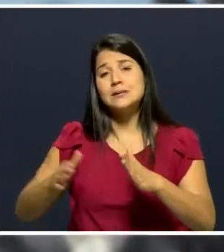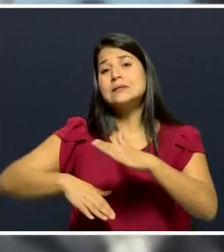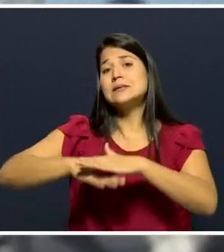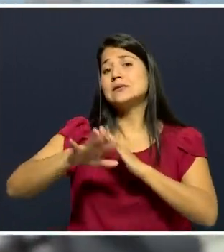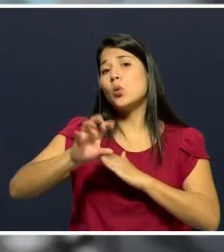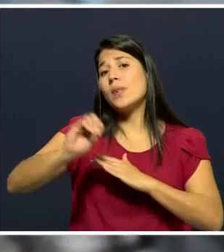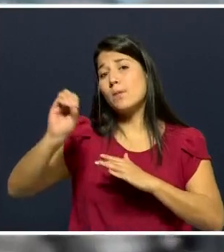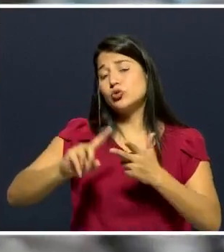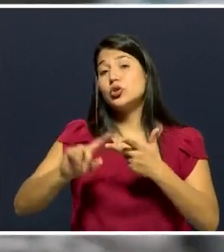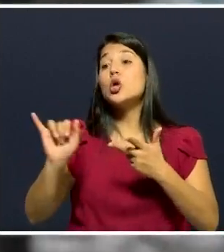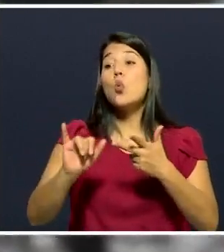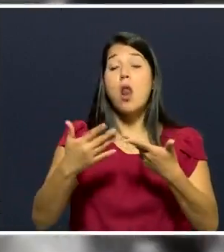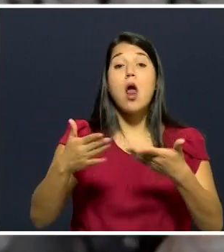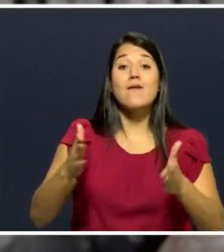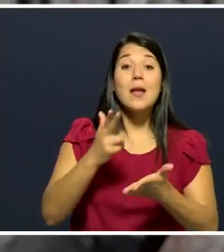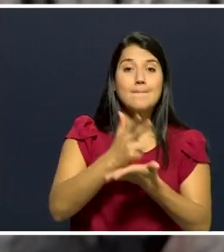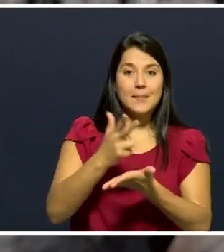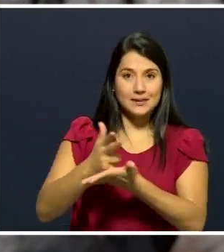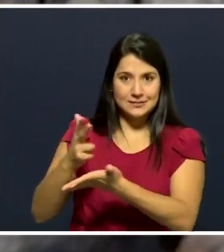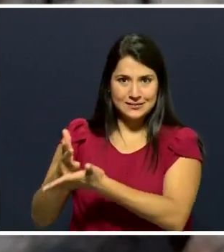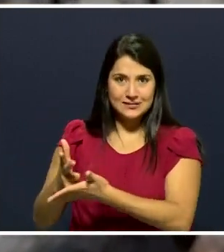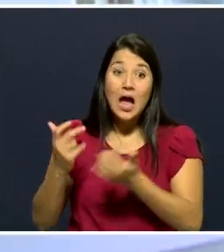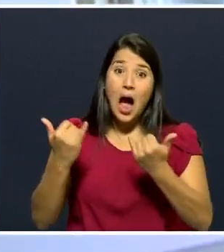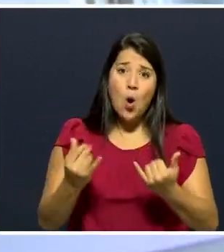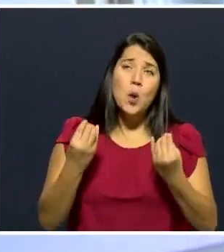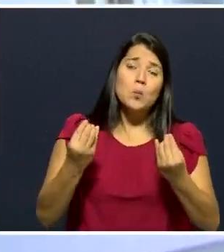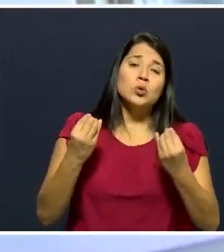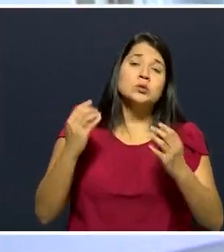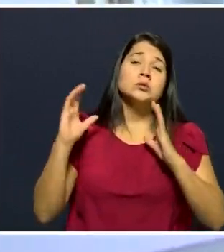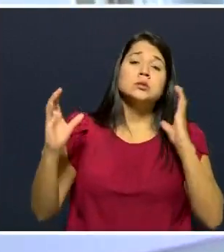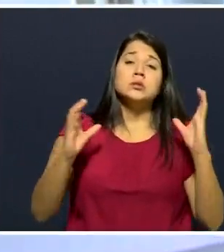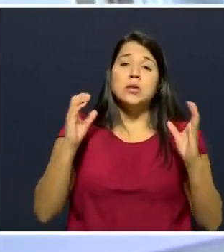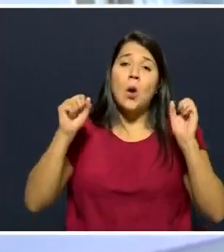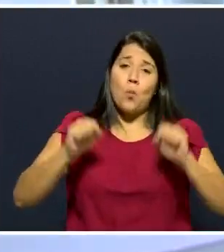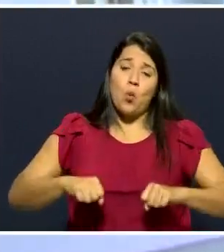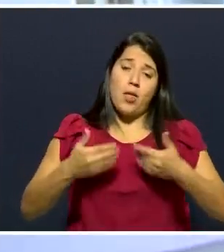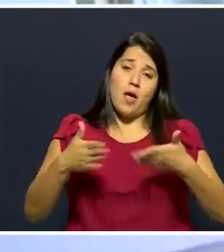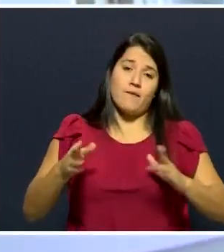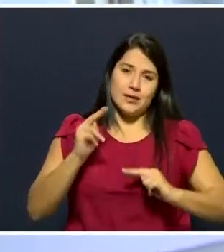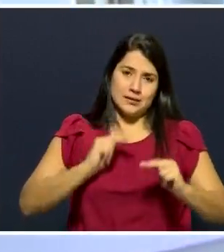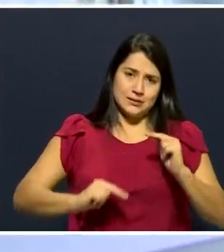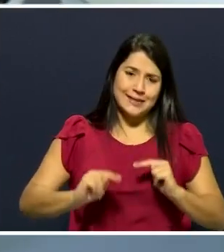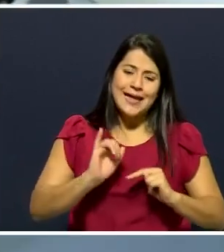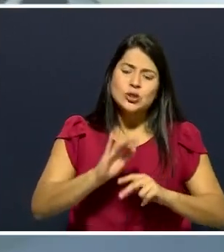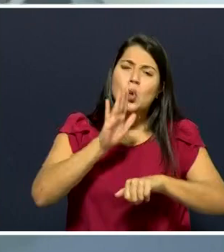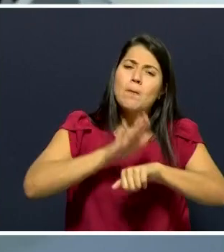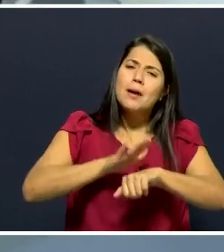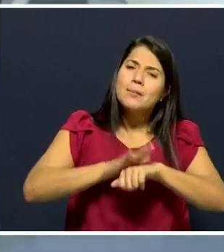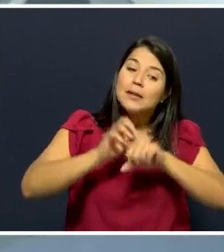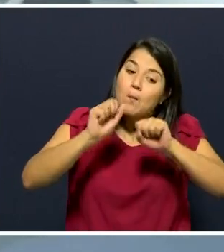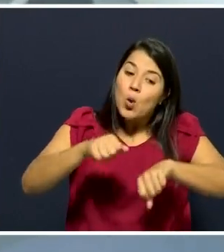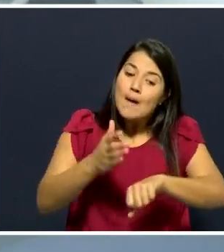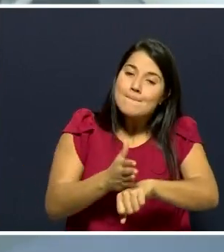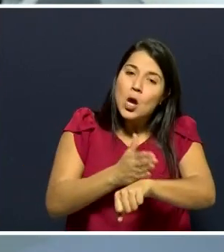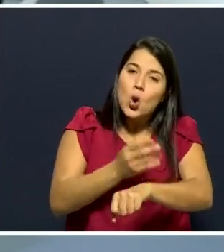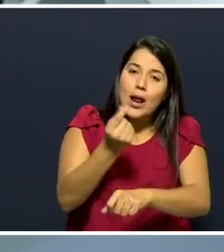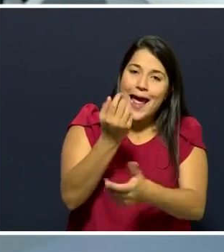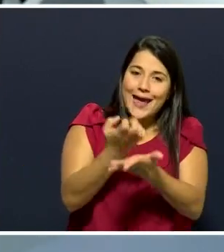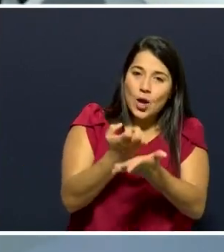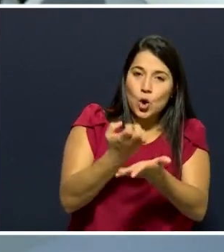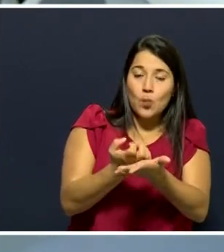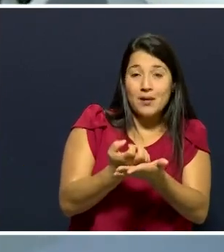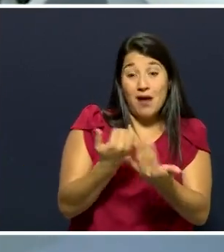grupos empresariales celebran poder abrir sus puertas, pues afirman que esto les ayudará a disminuir la crisis económica que les ha provocado